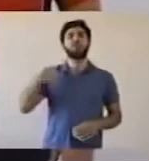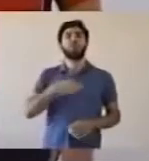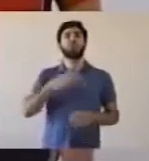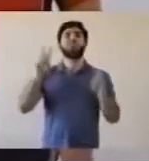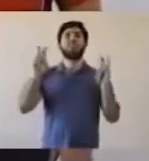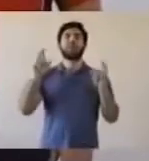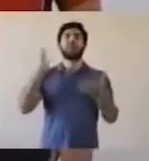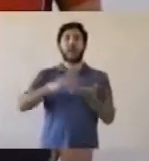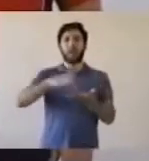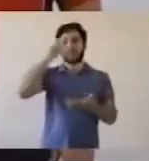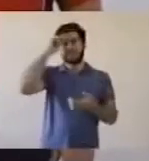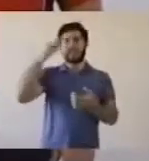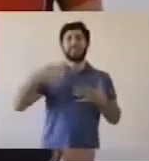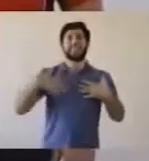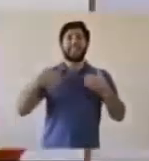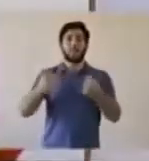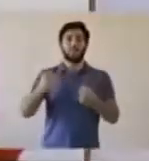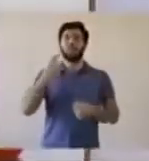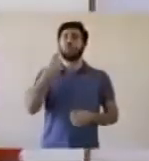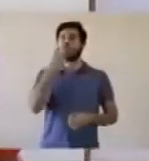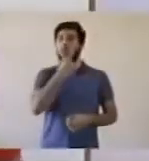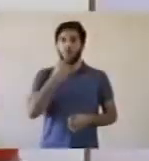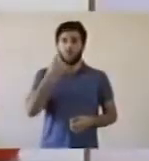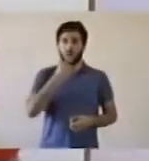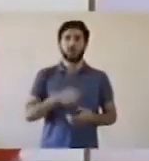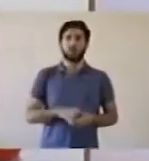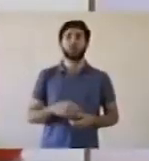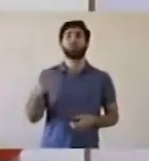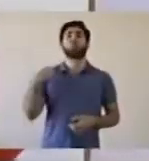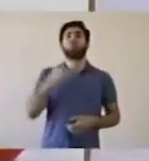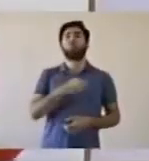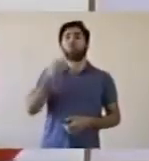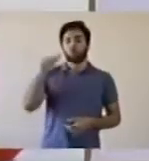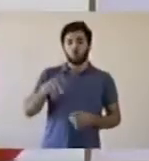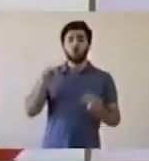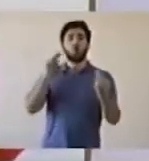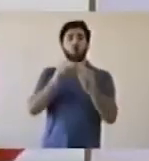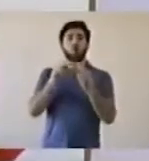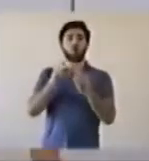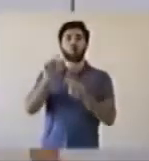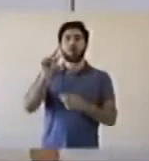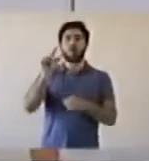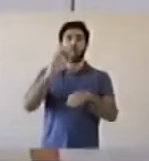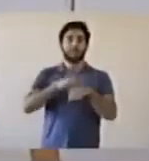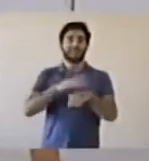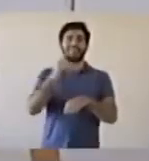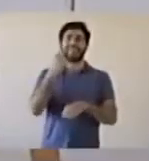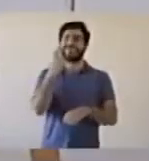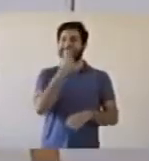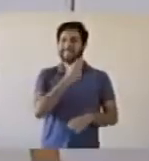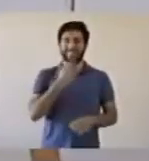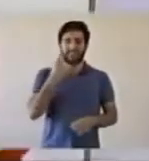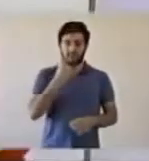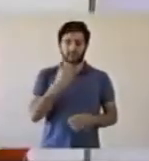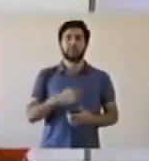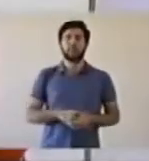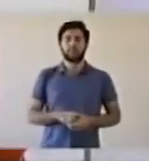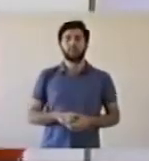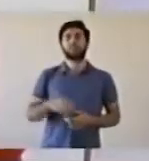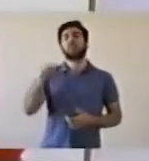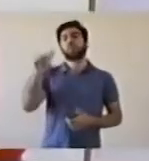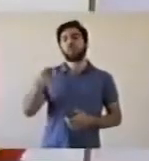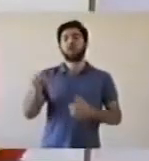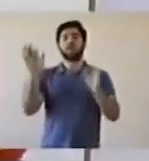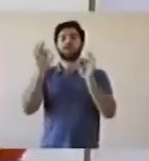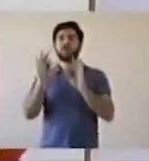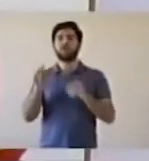aprender sobre la salud bucal. Acompáñenos. Hola a todos, hoy conoceremos un poco más de nuestros dientes y acerca de su buena limpieza. Al proceso de